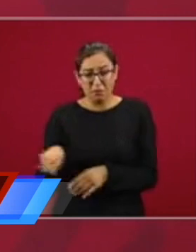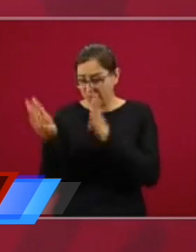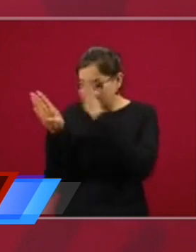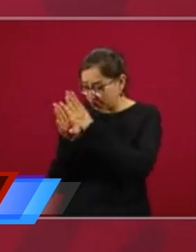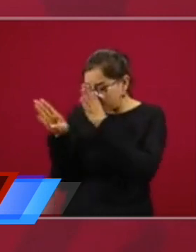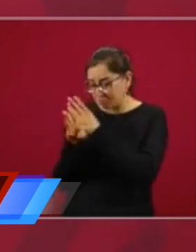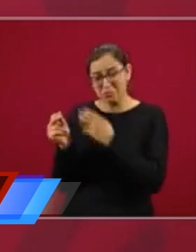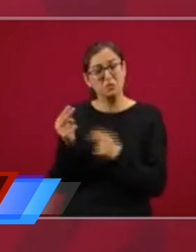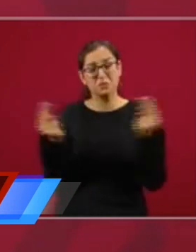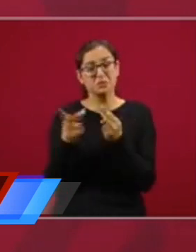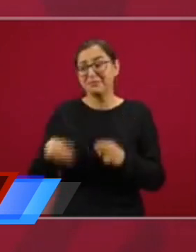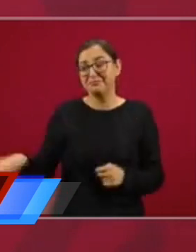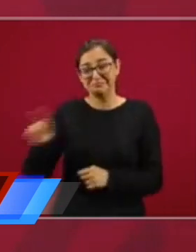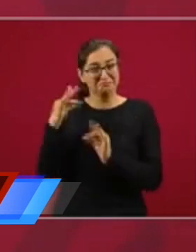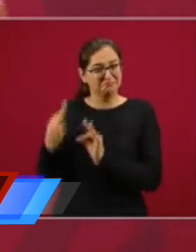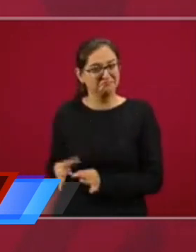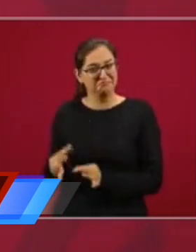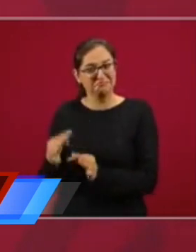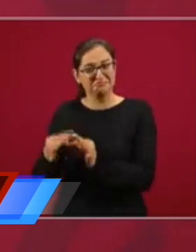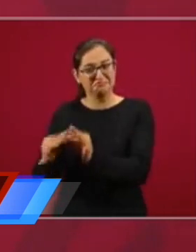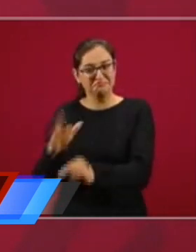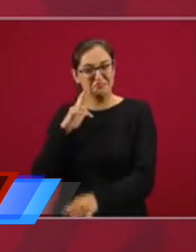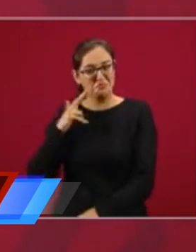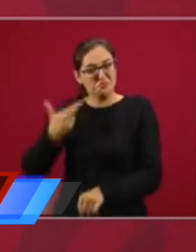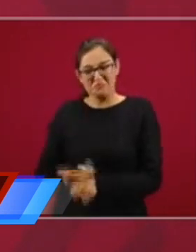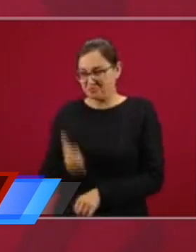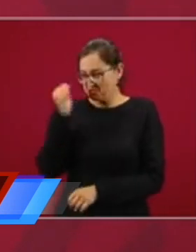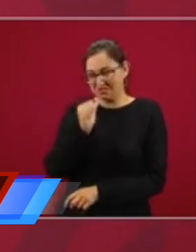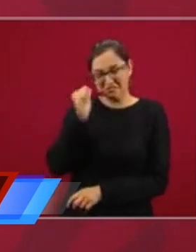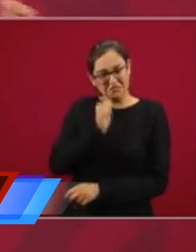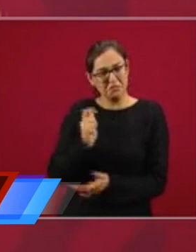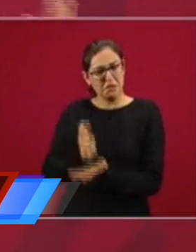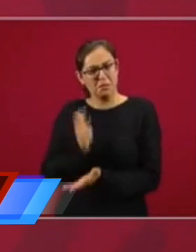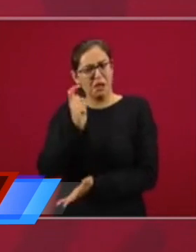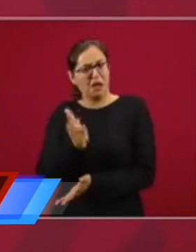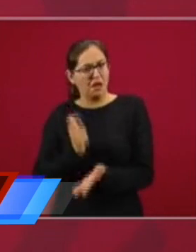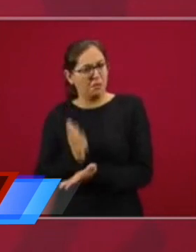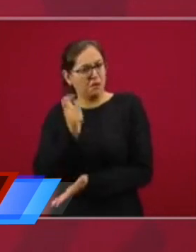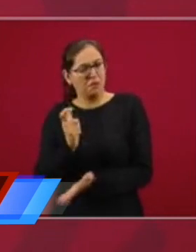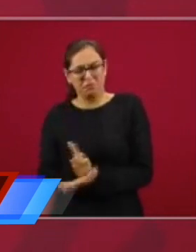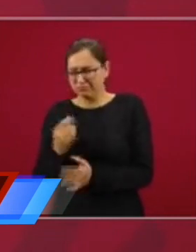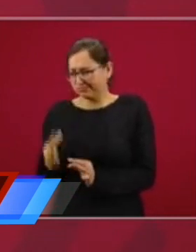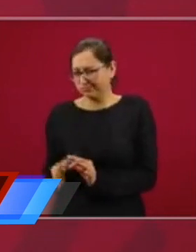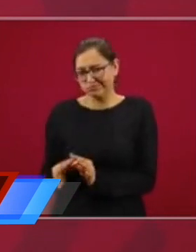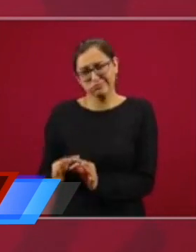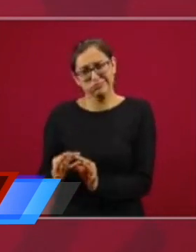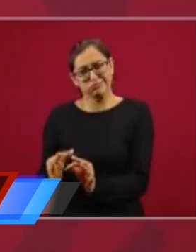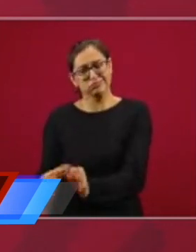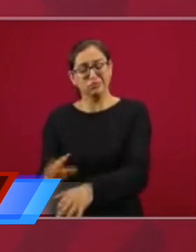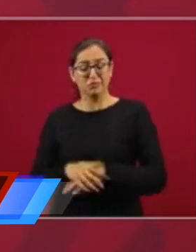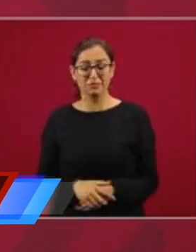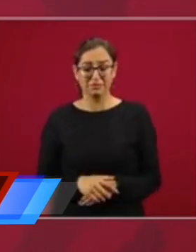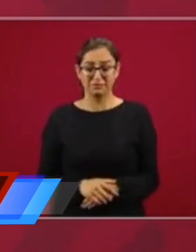el 2021? Pues aseguró que en su gobierno ya se acabó el espionaje. En conferencia de prensa en Palacio Nacional, el titular del Ejecutivo Federal